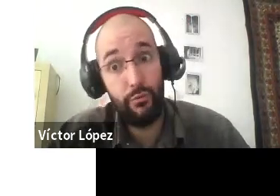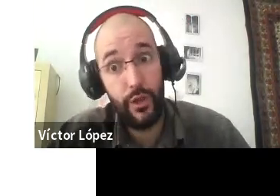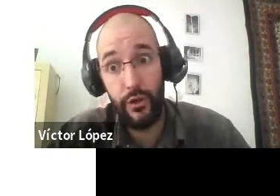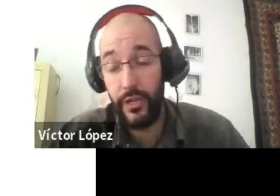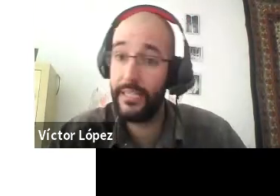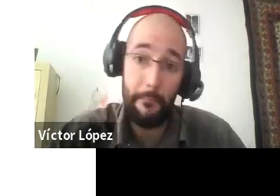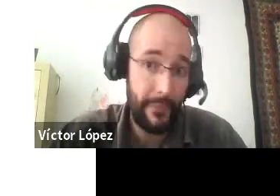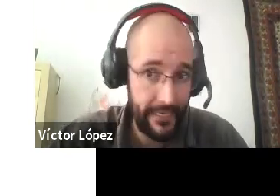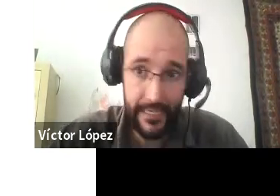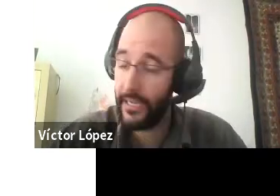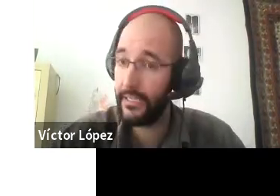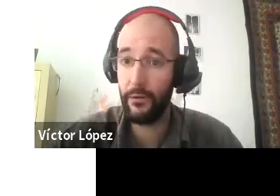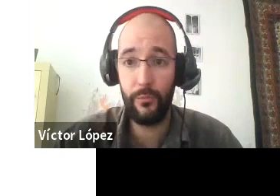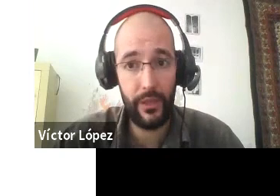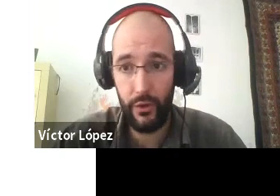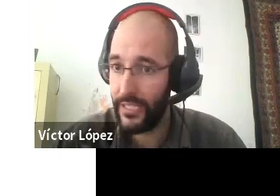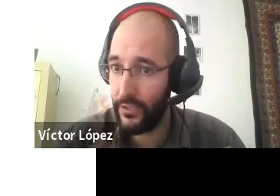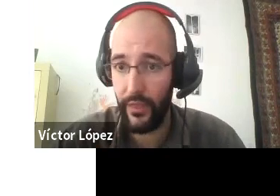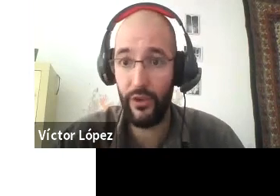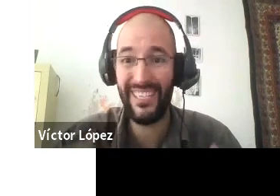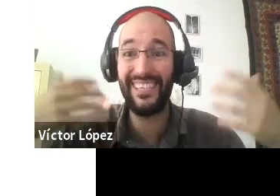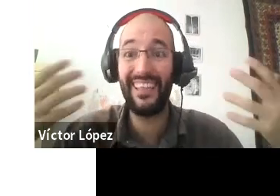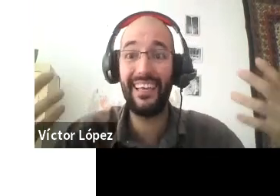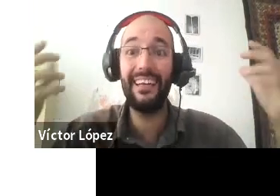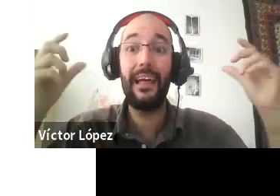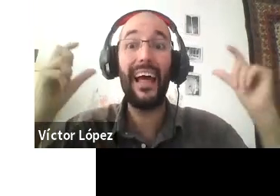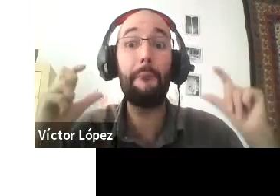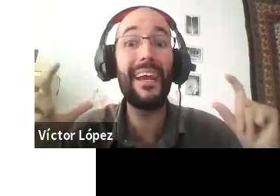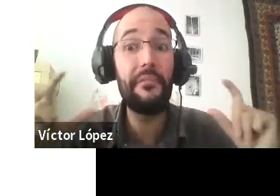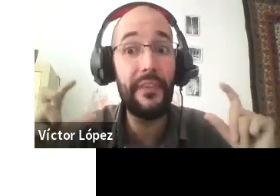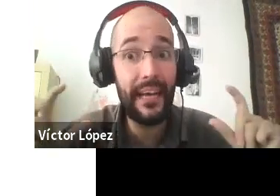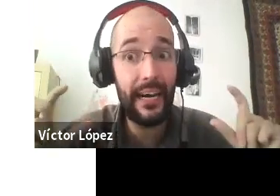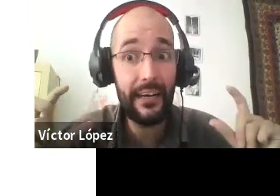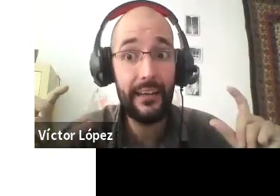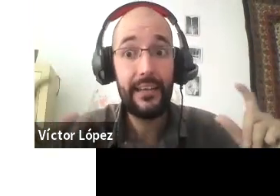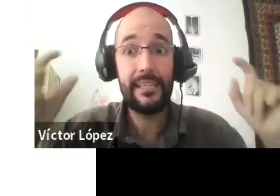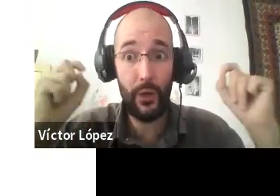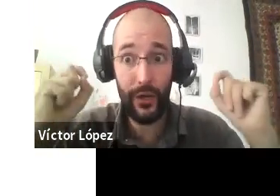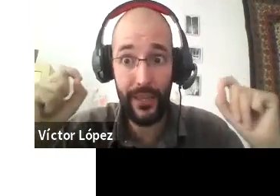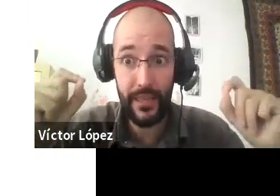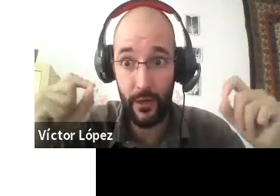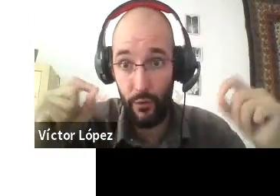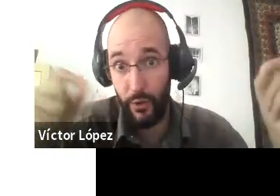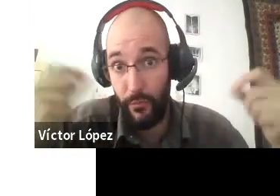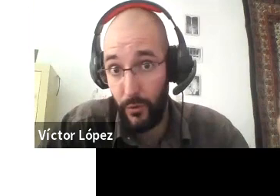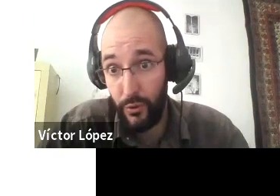diferentes instituciones, empresas, agrupaciones, asociaciones que se dedican a verificar si lo